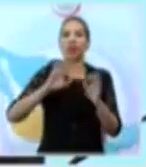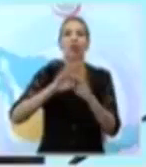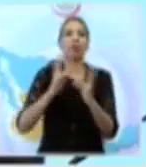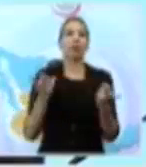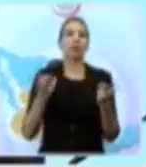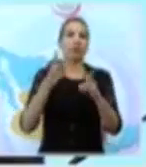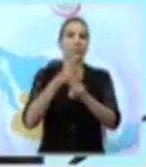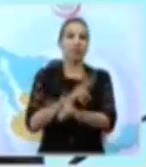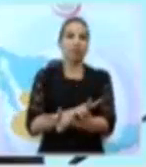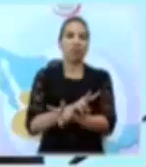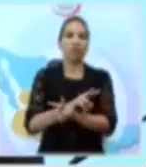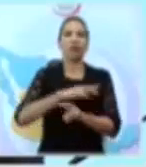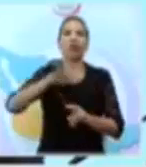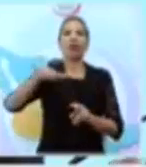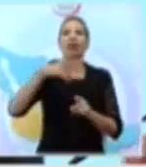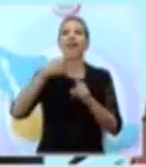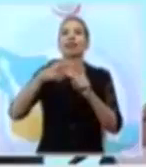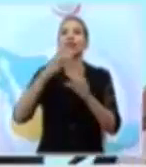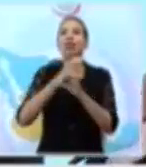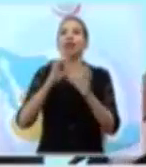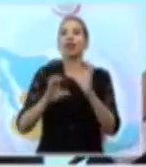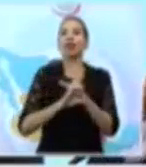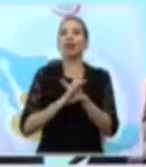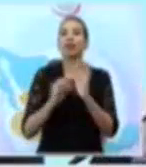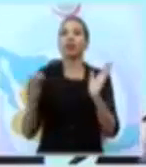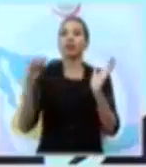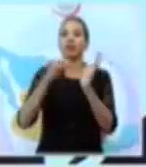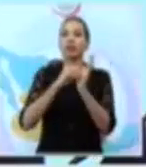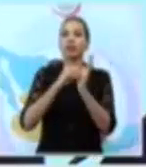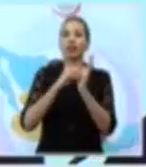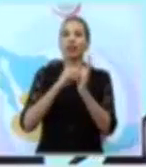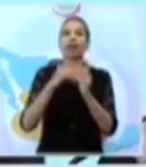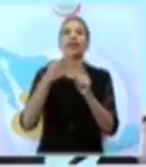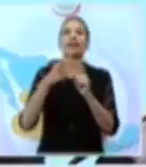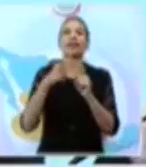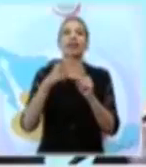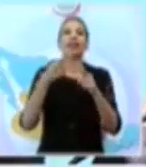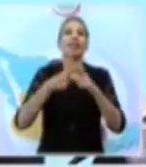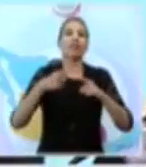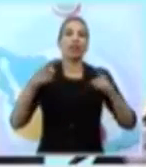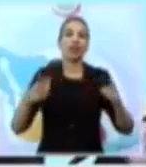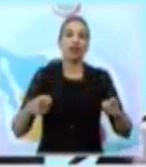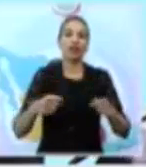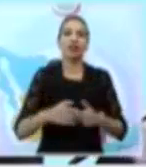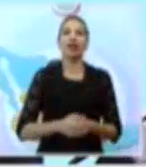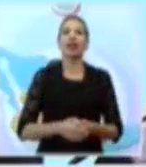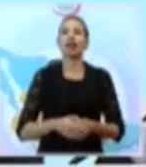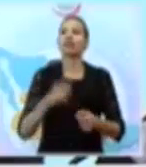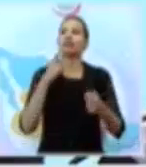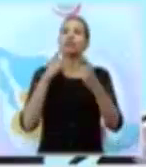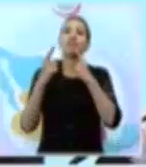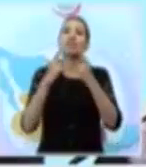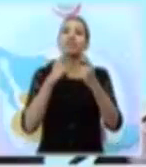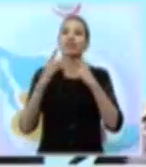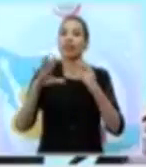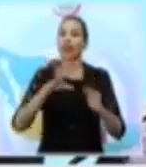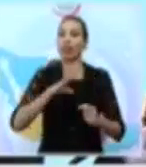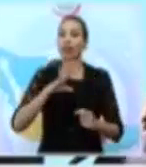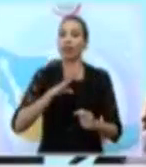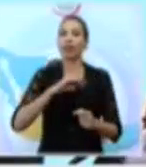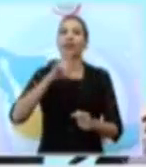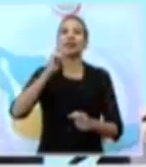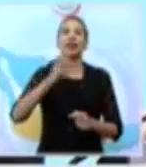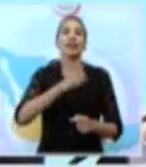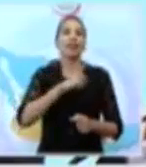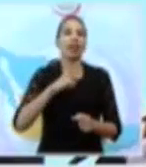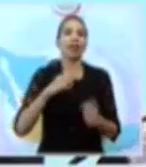contrastar, buscar coincidencias y establecer diferencias. El que dialoga